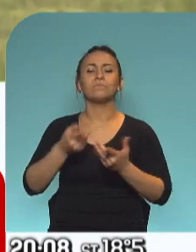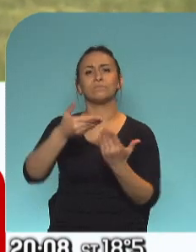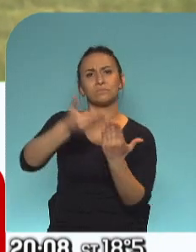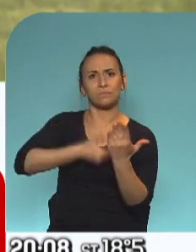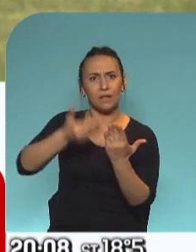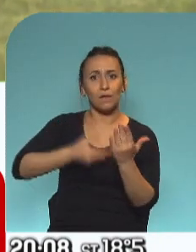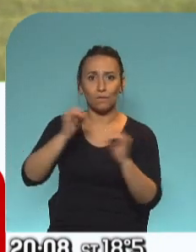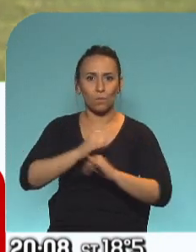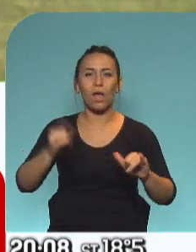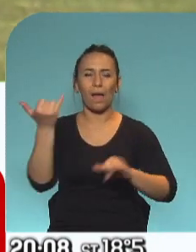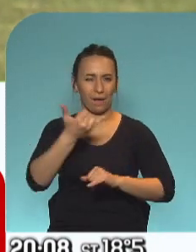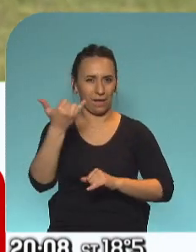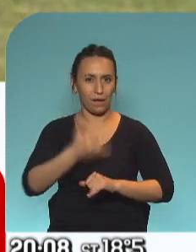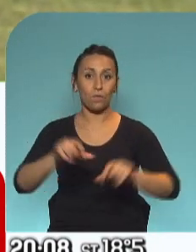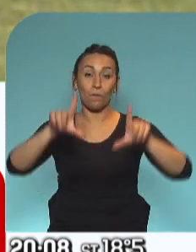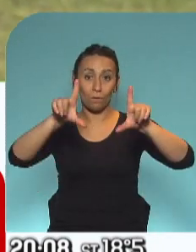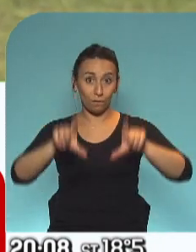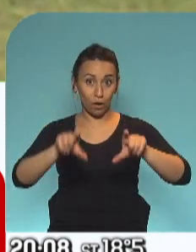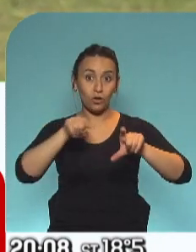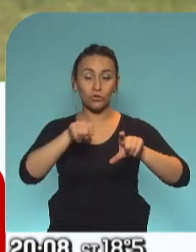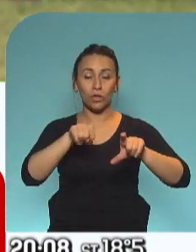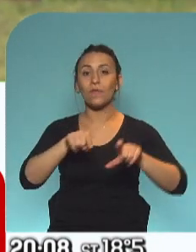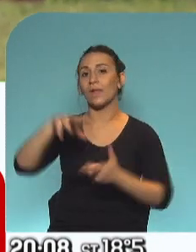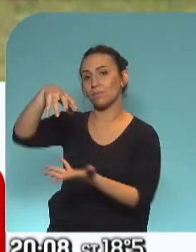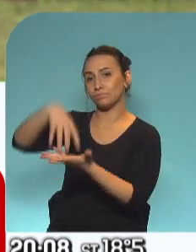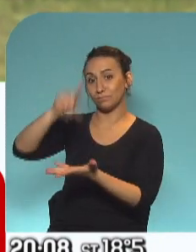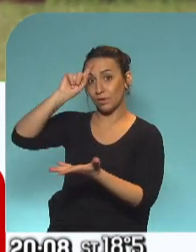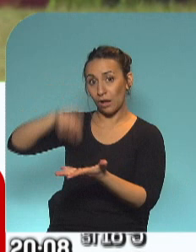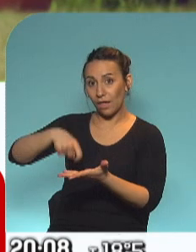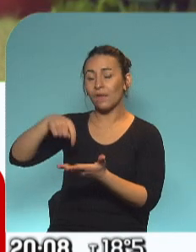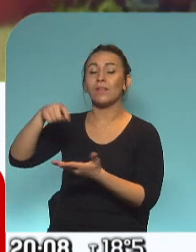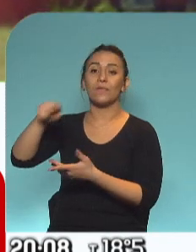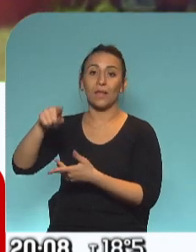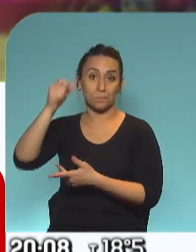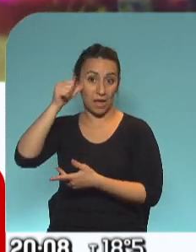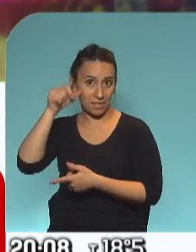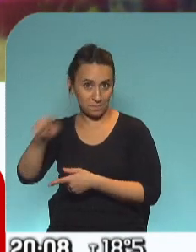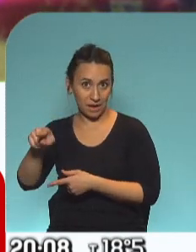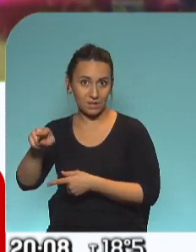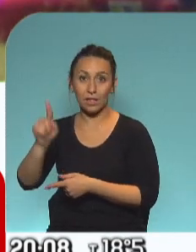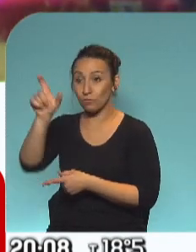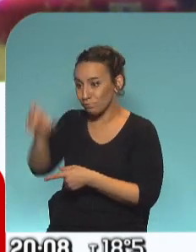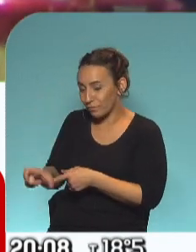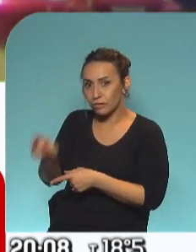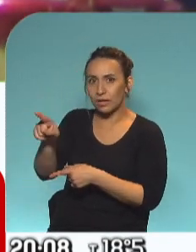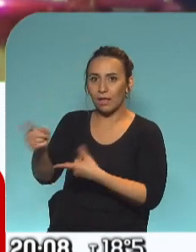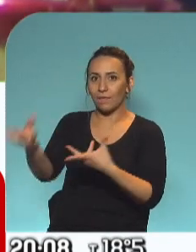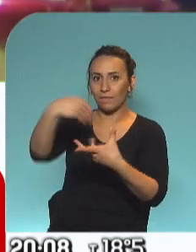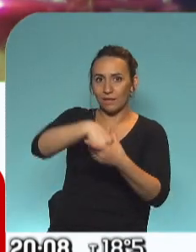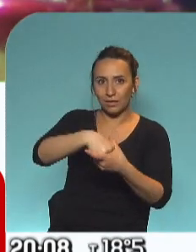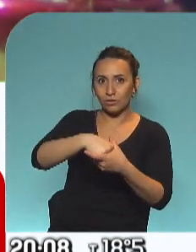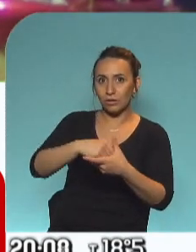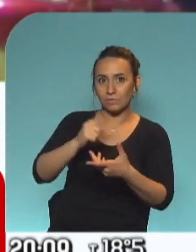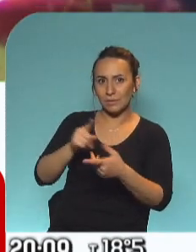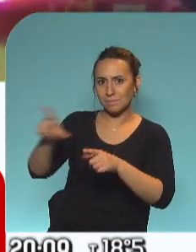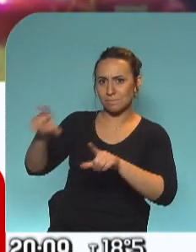una fotografía en el Consejo Deliberante de Mar del Plata de alguien que participa de esa actividad. No es alguien